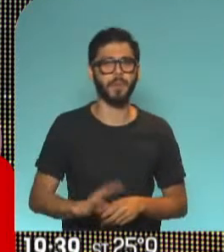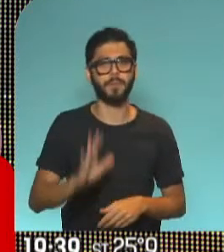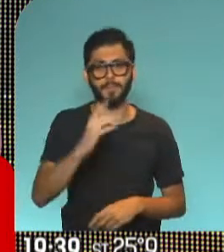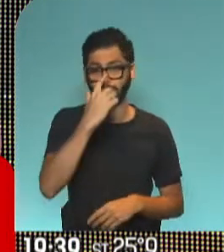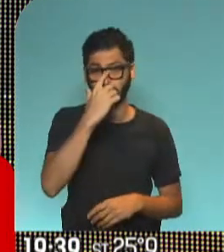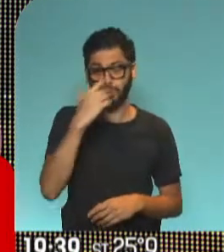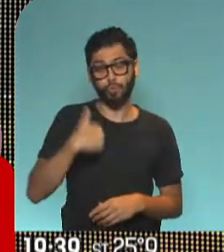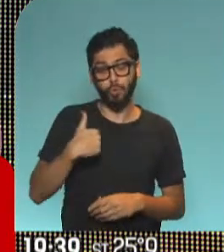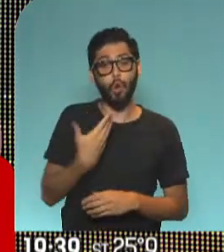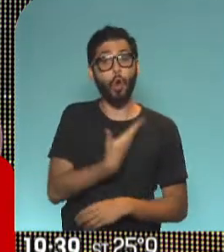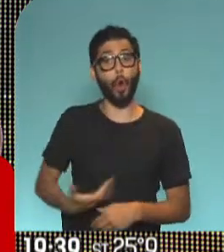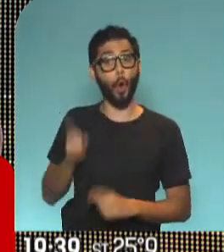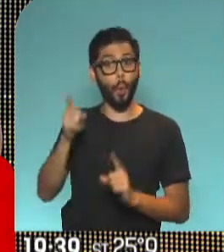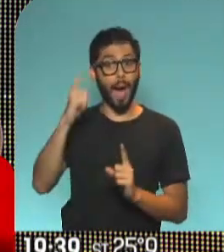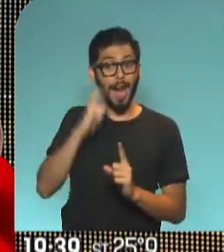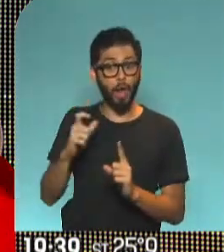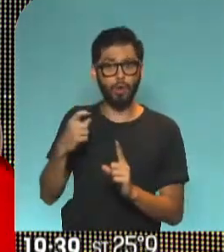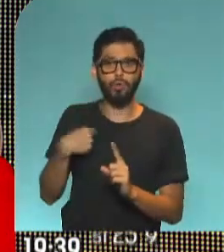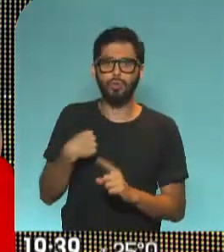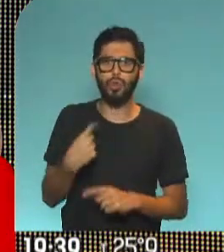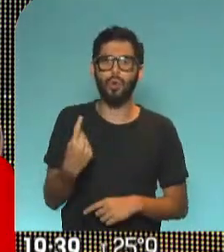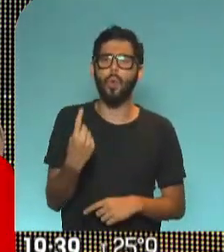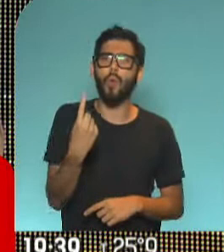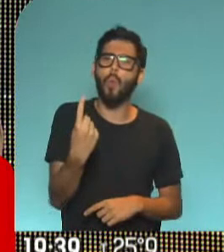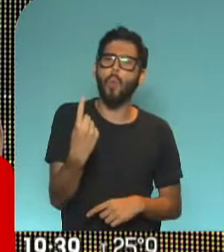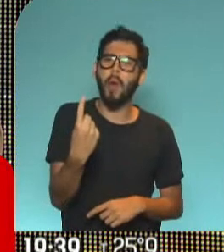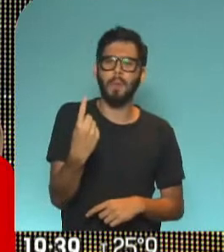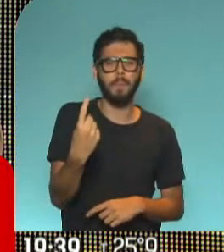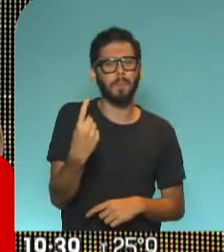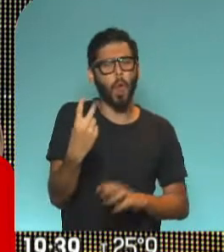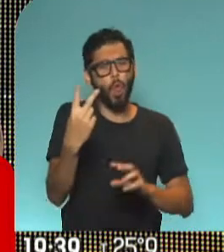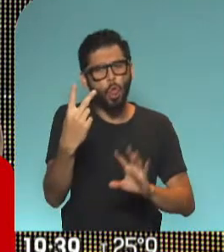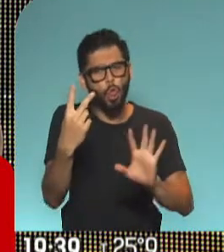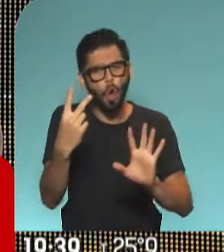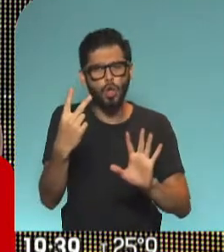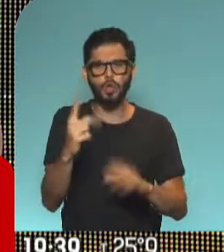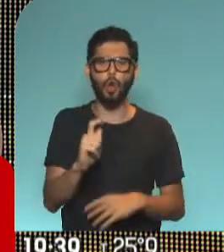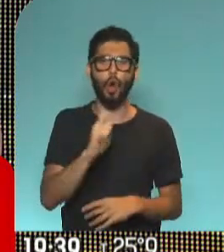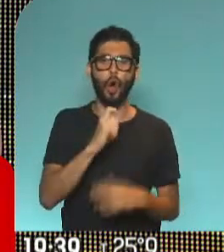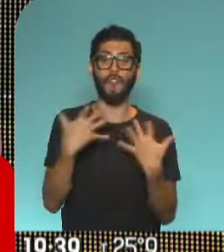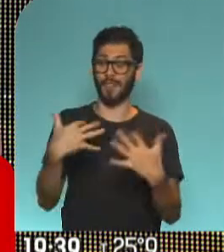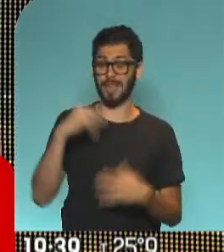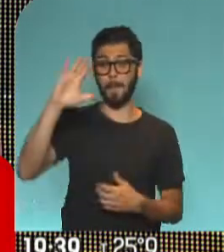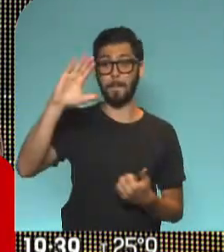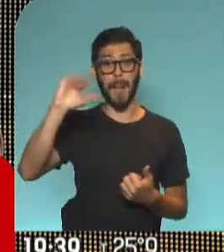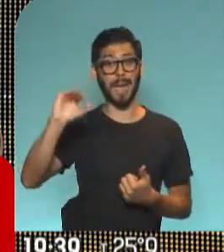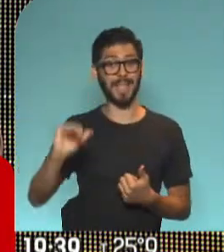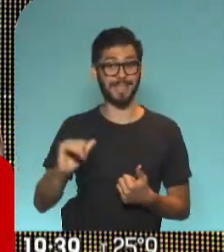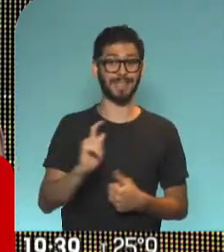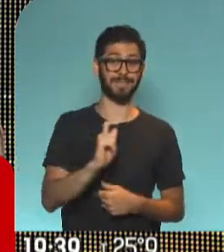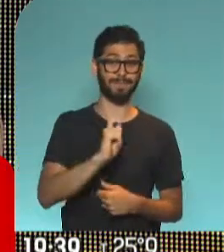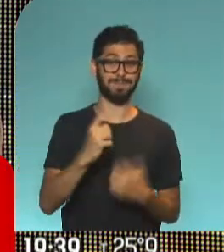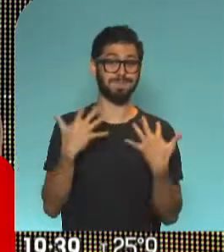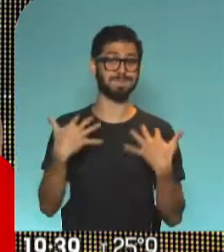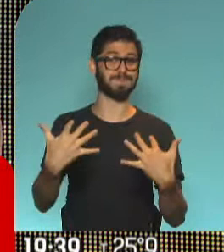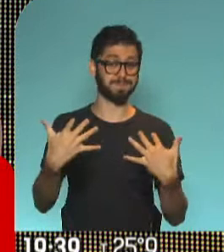con el gobernador participé de una, y no sé si dos, de las conferencias que hacemos los martes, hablando sobre